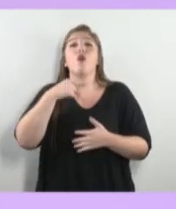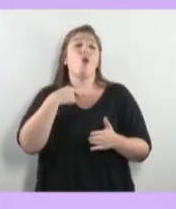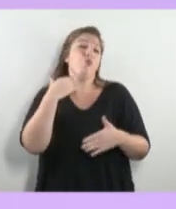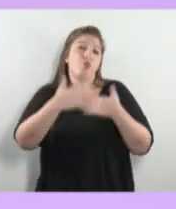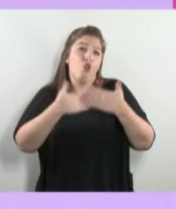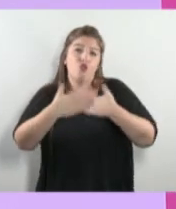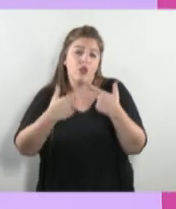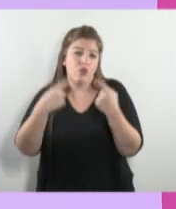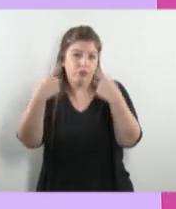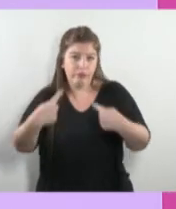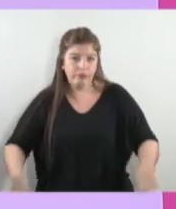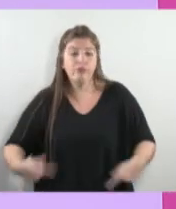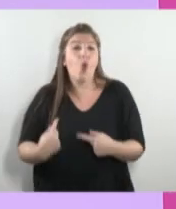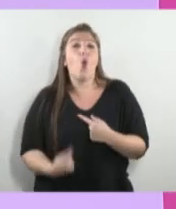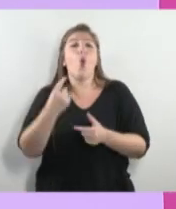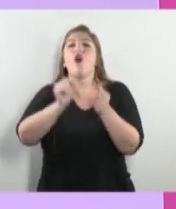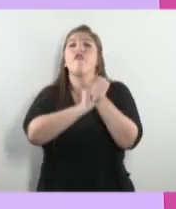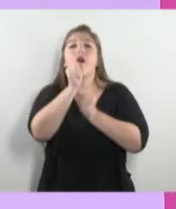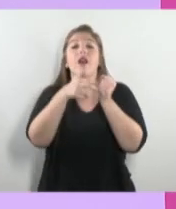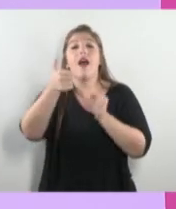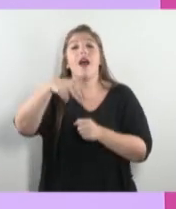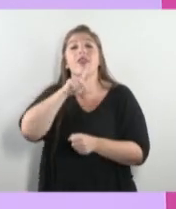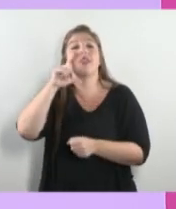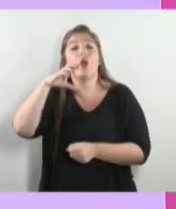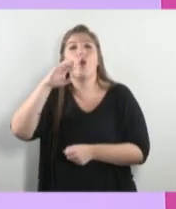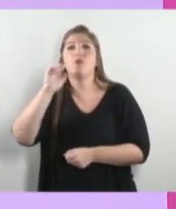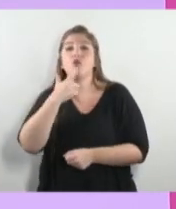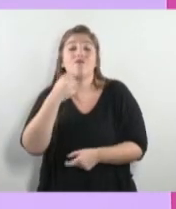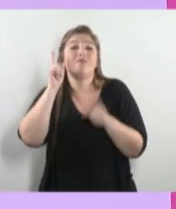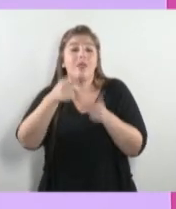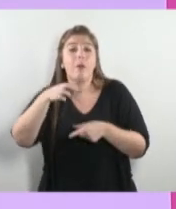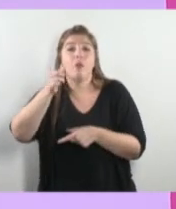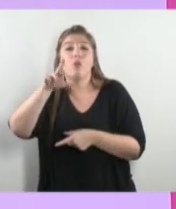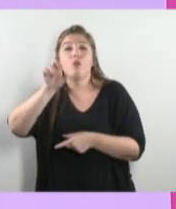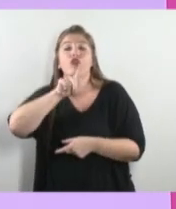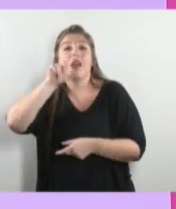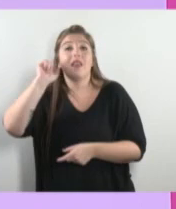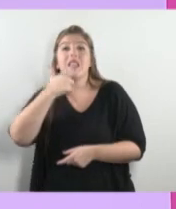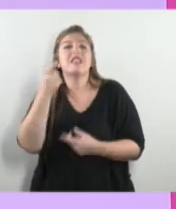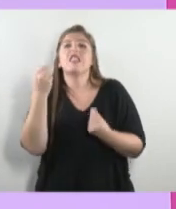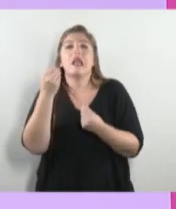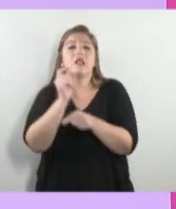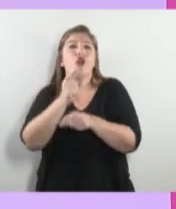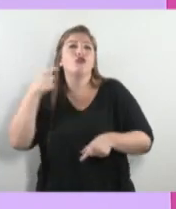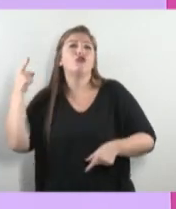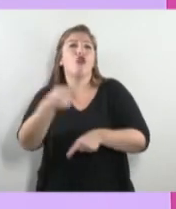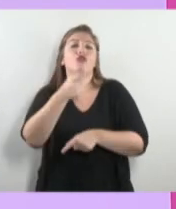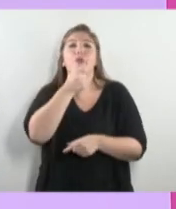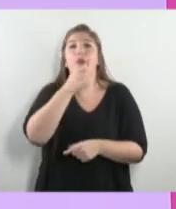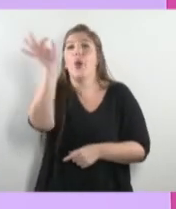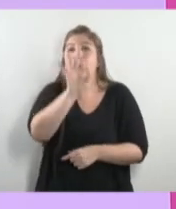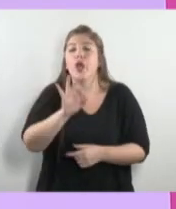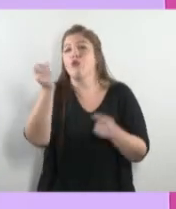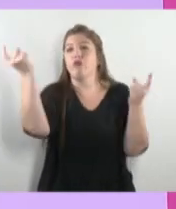realiza, uno de ellos es la fabricación de anticuerpos, que son proteínas, claro, que lo que van a hacer es atacar a posibles patógenos o